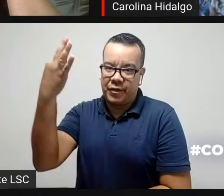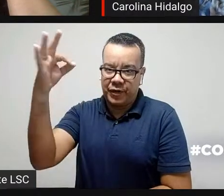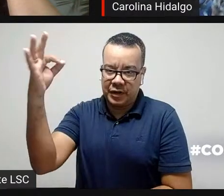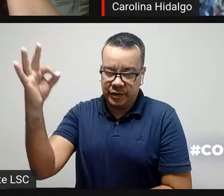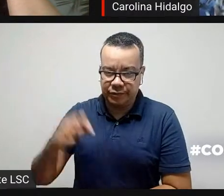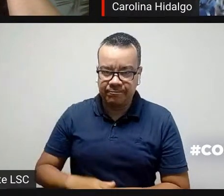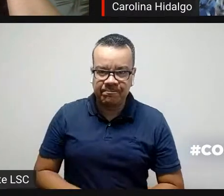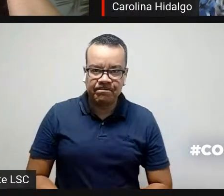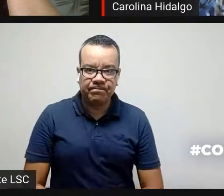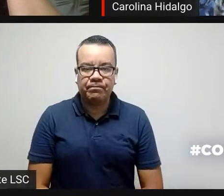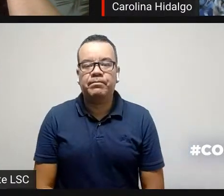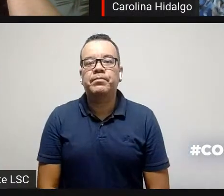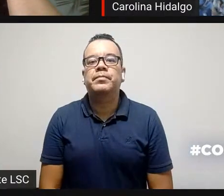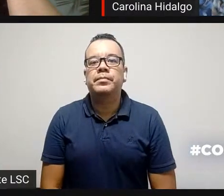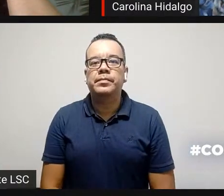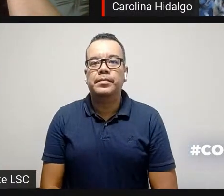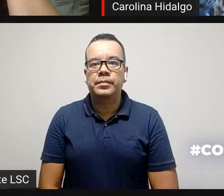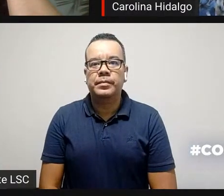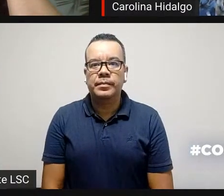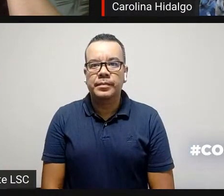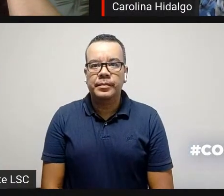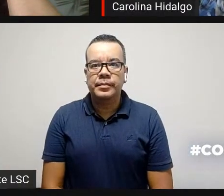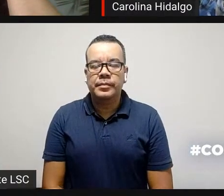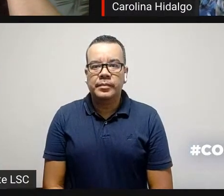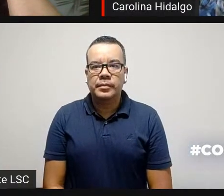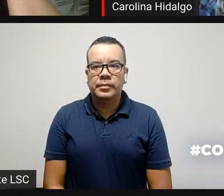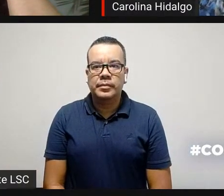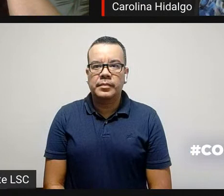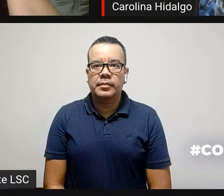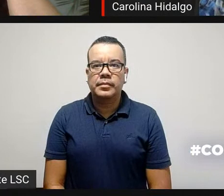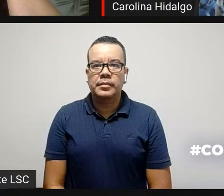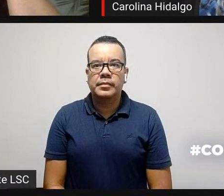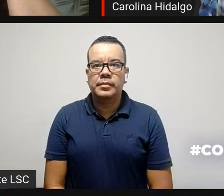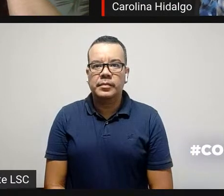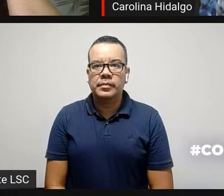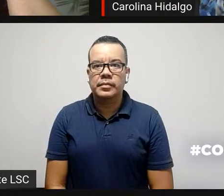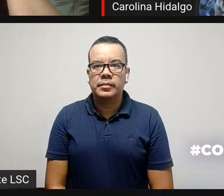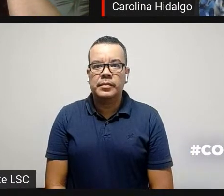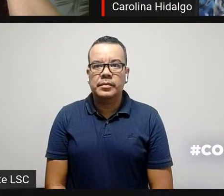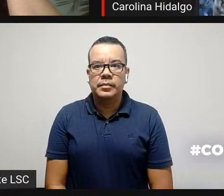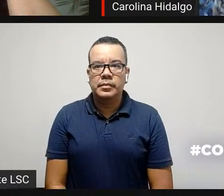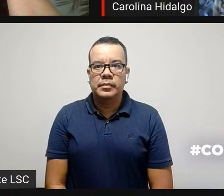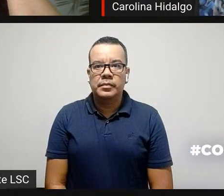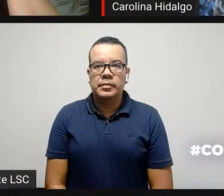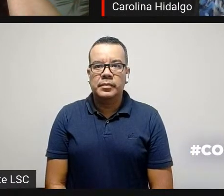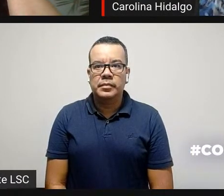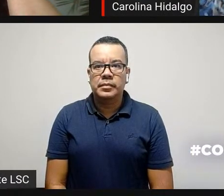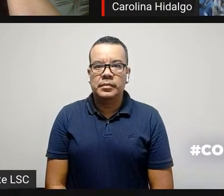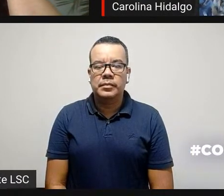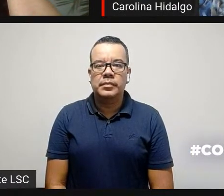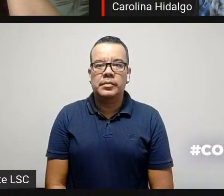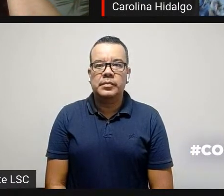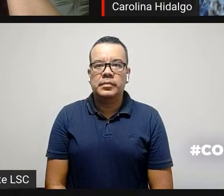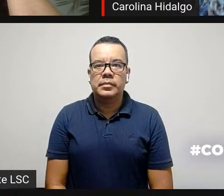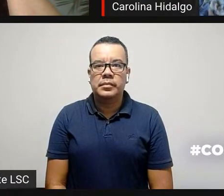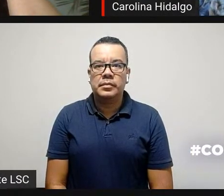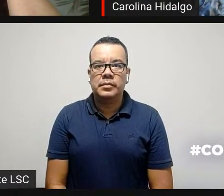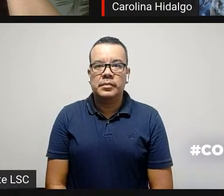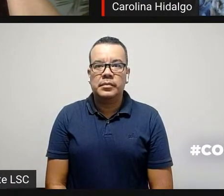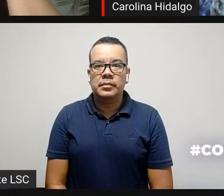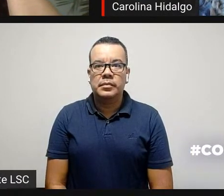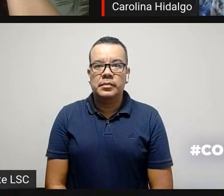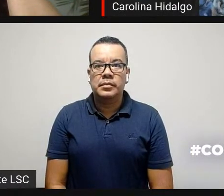de ses jambes, le fond de figuras de couleur ondulantes dans la fumée. Sa